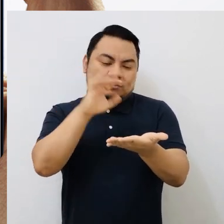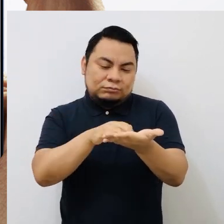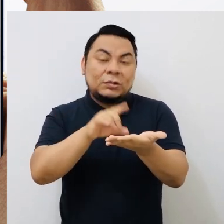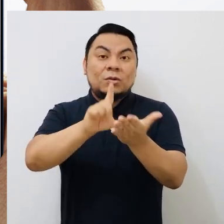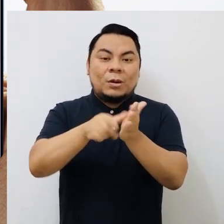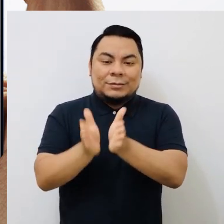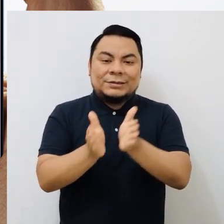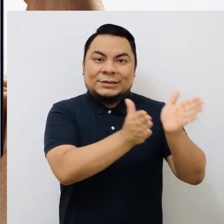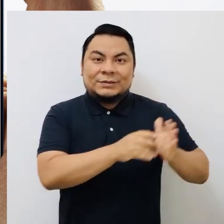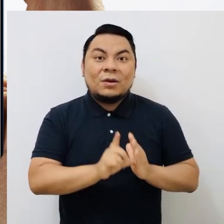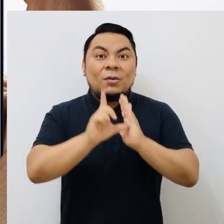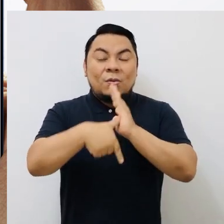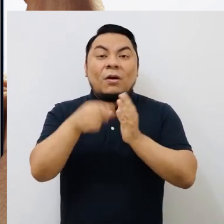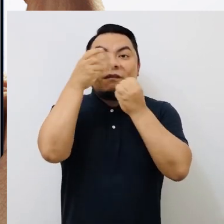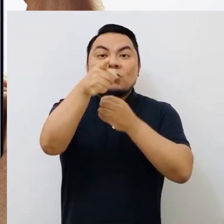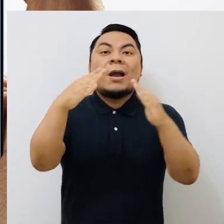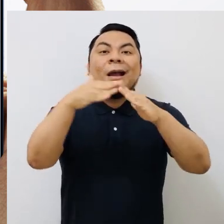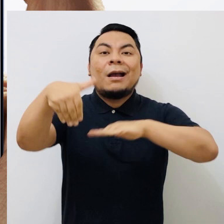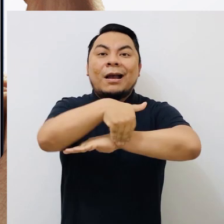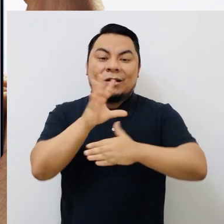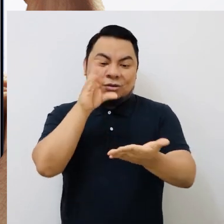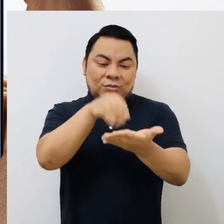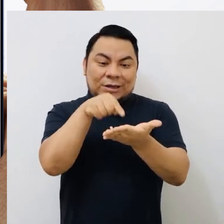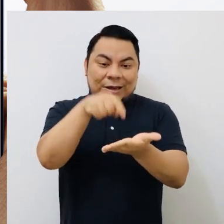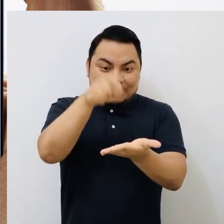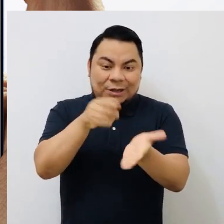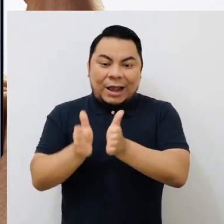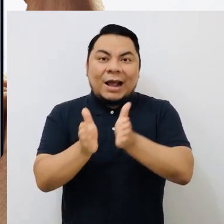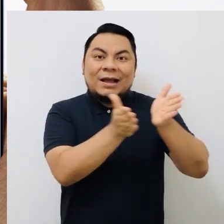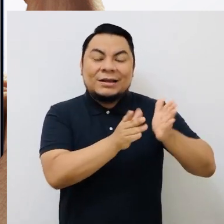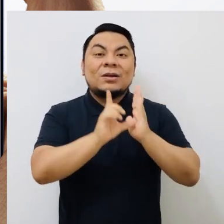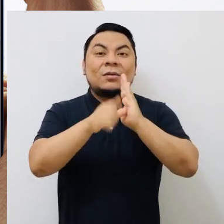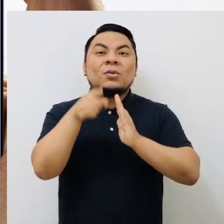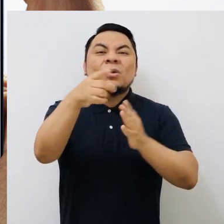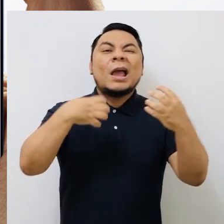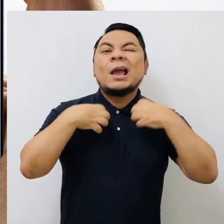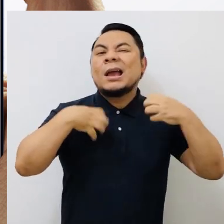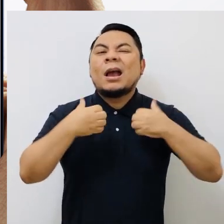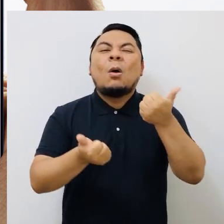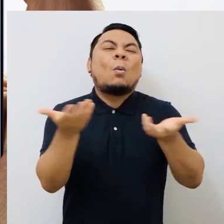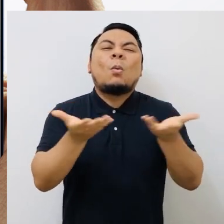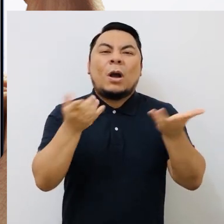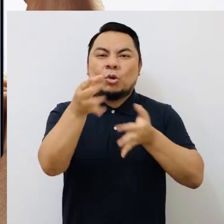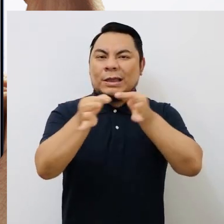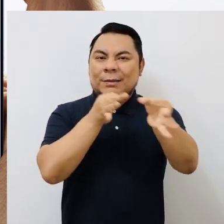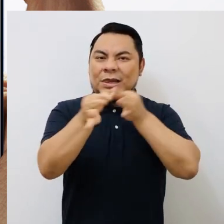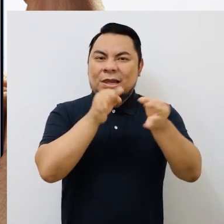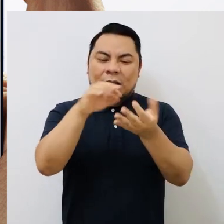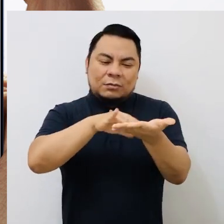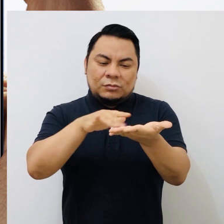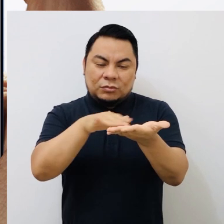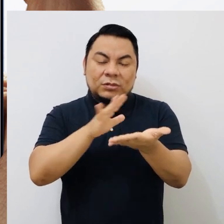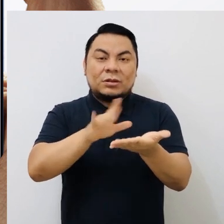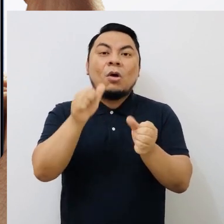Ingresa los datos de tu domicilio y selecciona Siguiente. Describe la queja de manera concreta y precisa e incorpora el código de